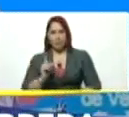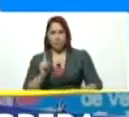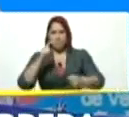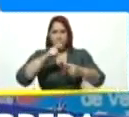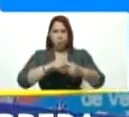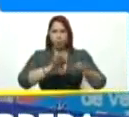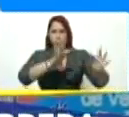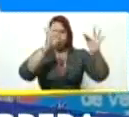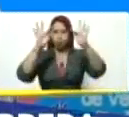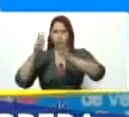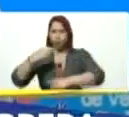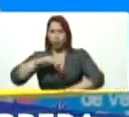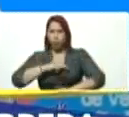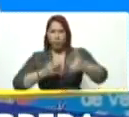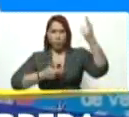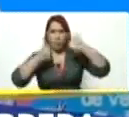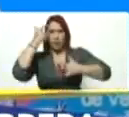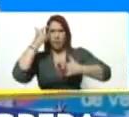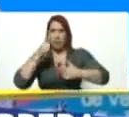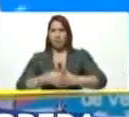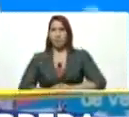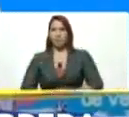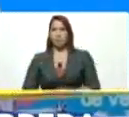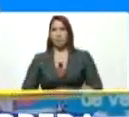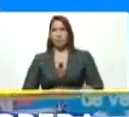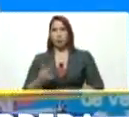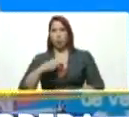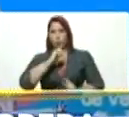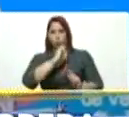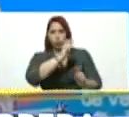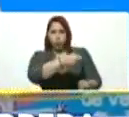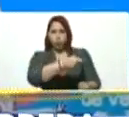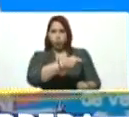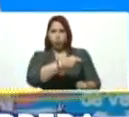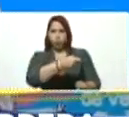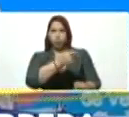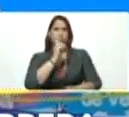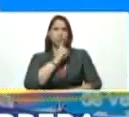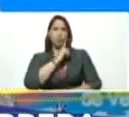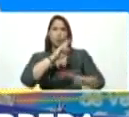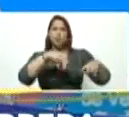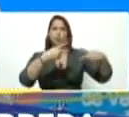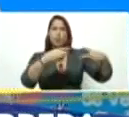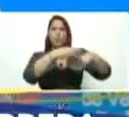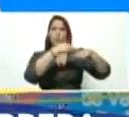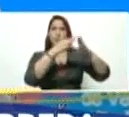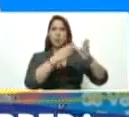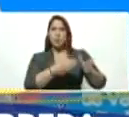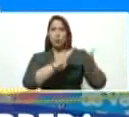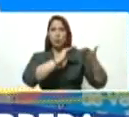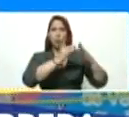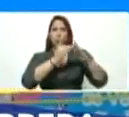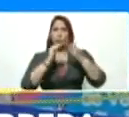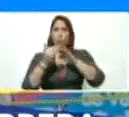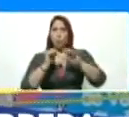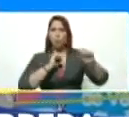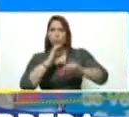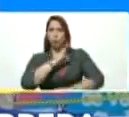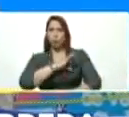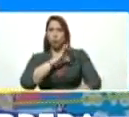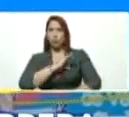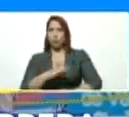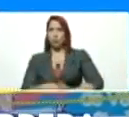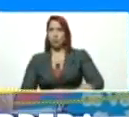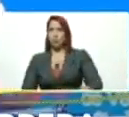legado de nuestro comandante Chávez. Por eso estoy designando como nuevo ministro de Comunas y Movimientos